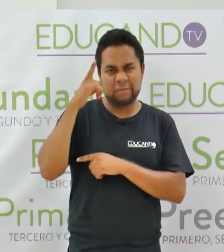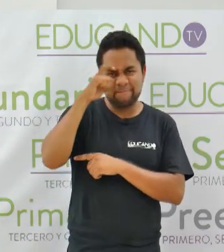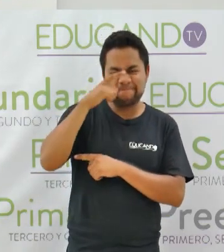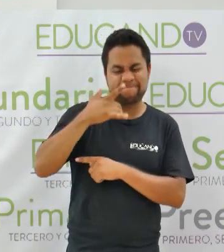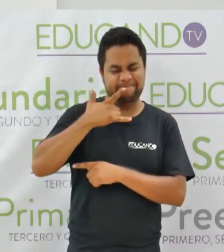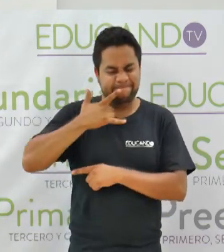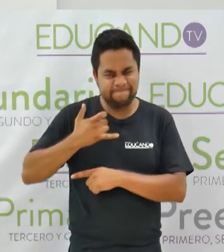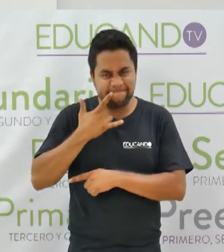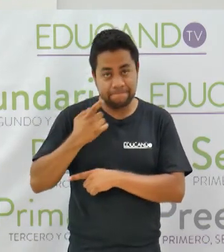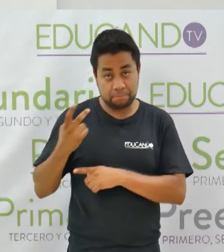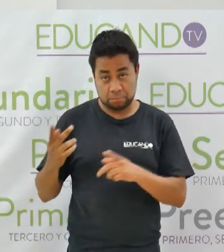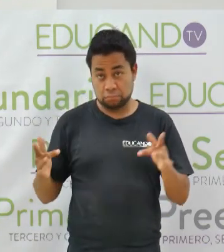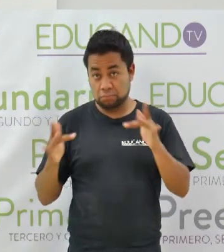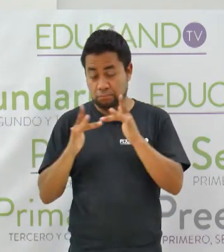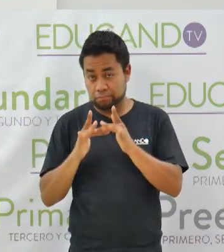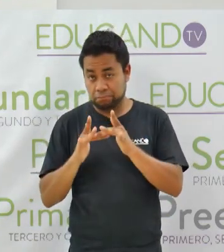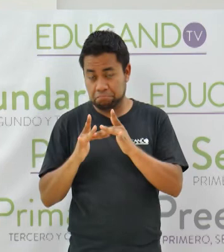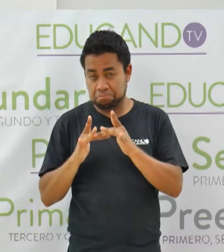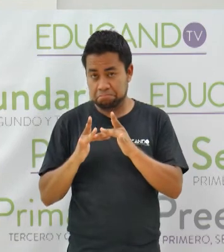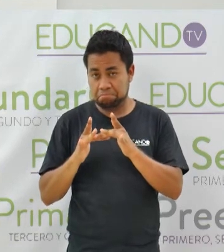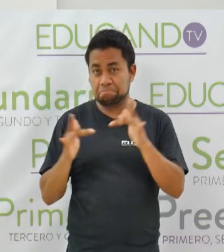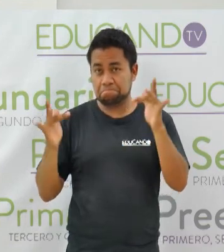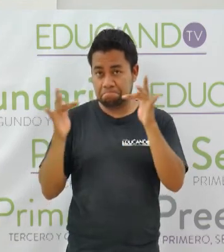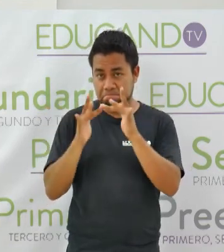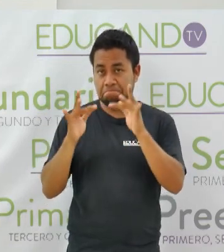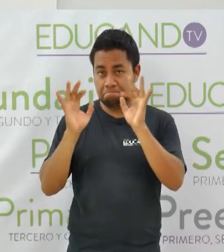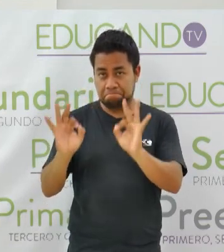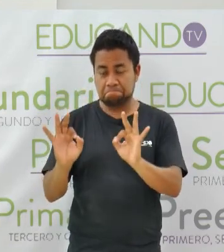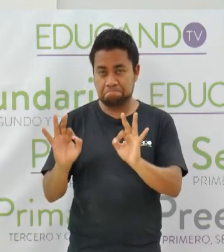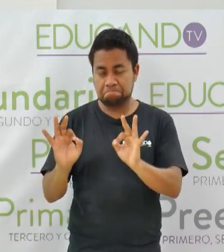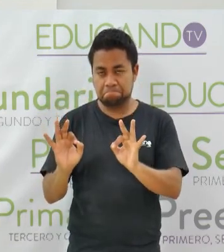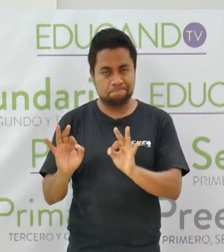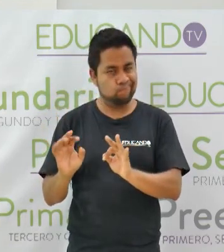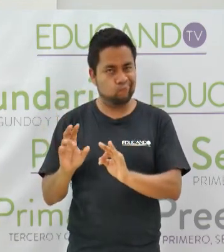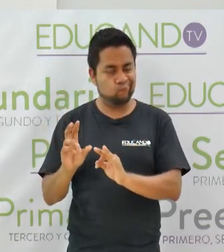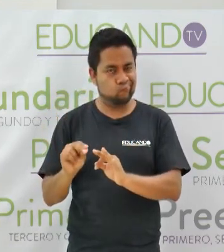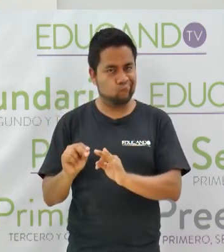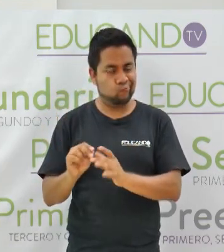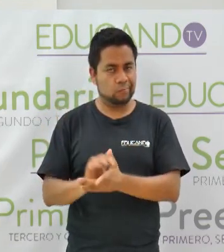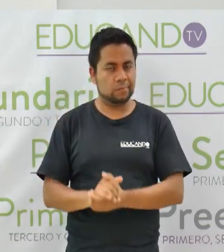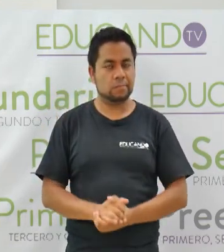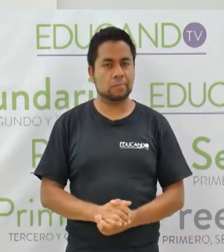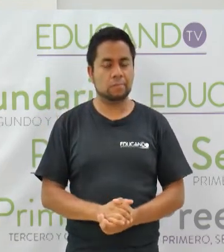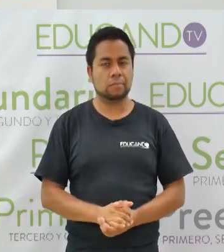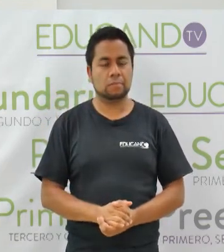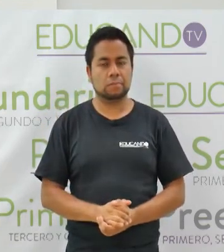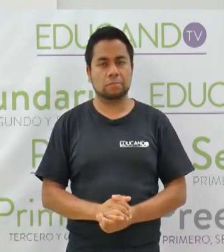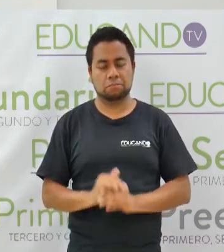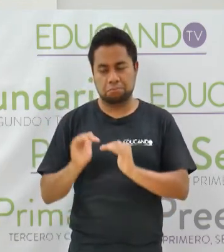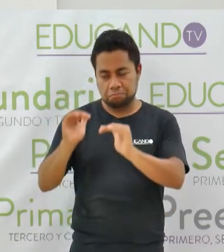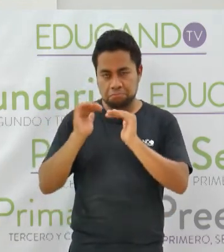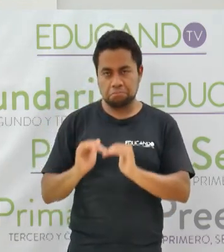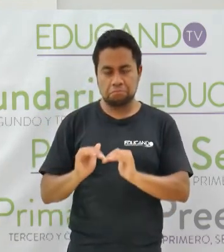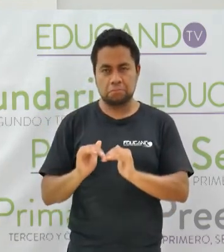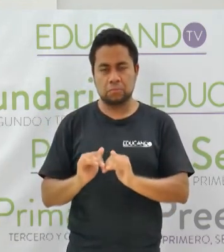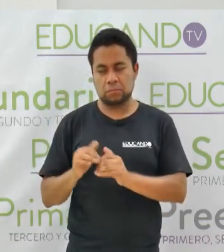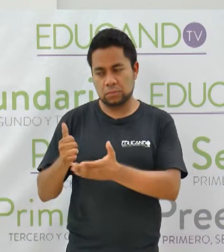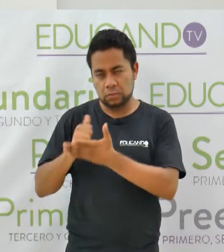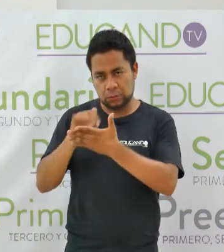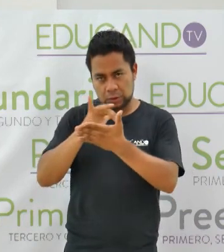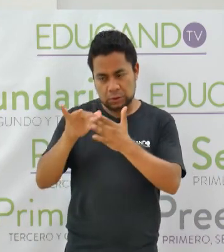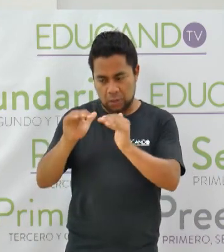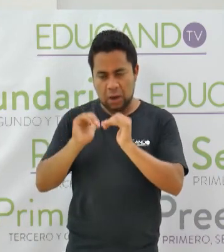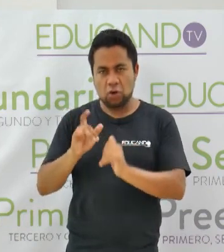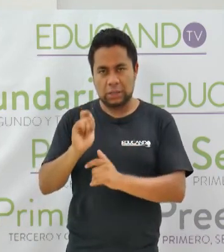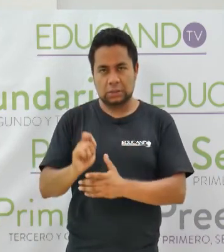difíciles. ¿Será el lenguaje? ¿Será el significado, perdón? No, ¿verdad? Vamos con esta, acompáñame a